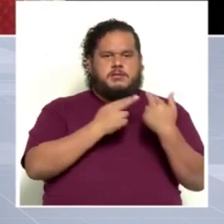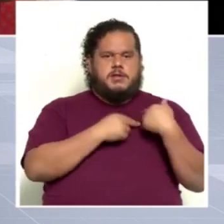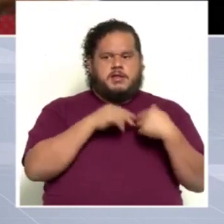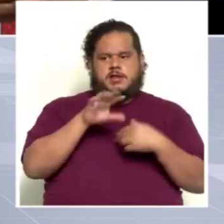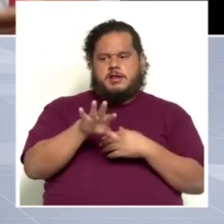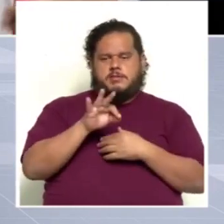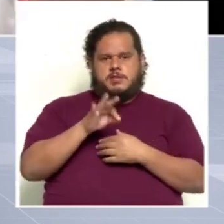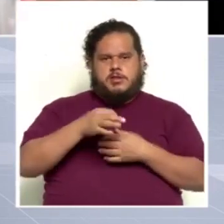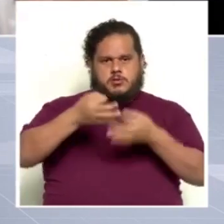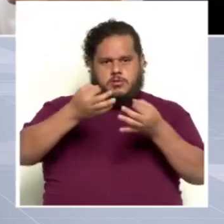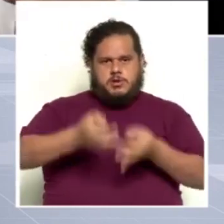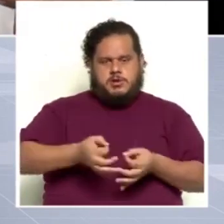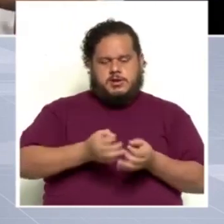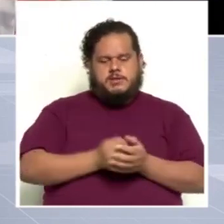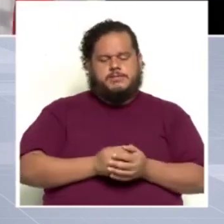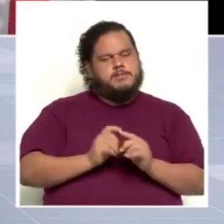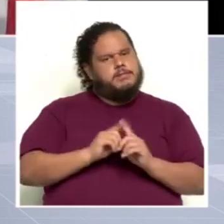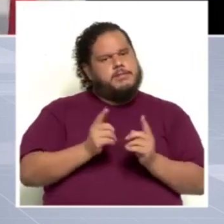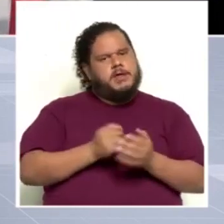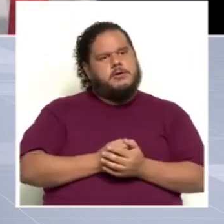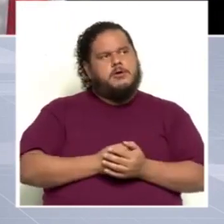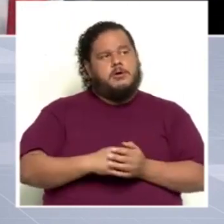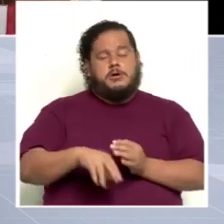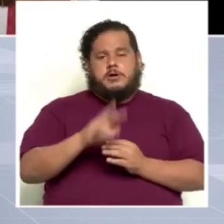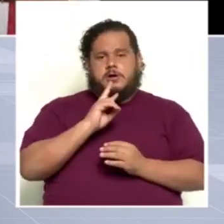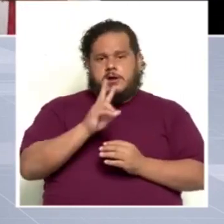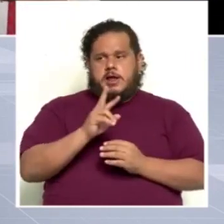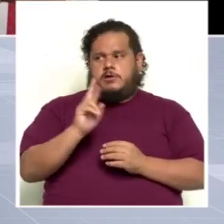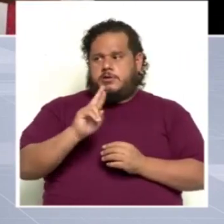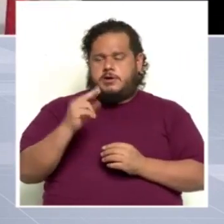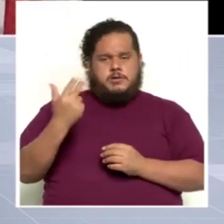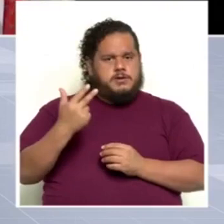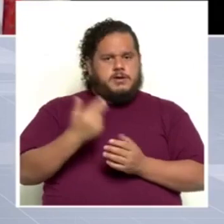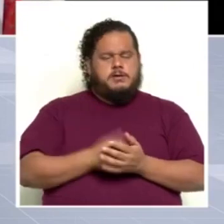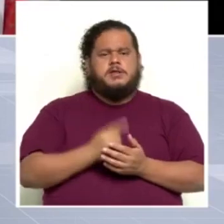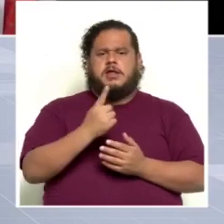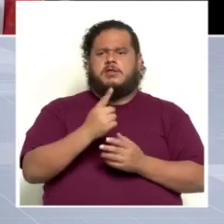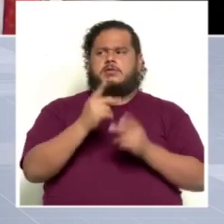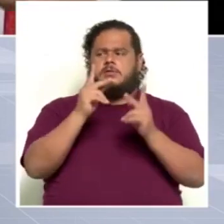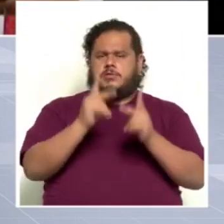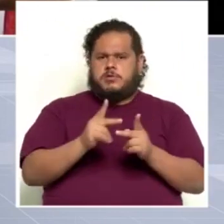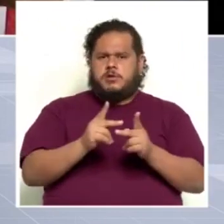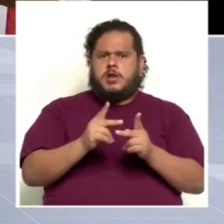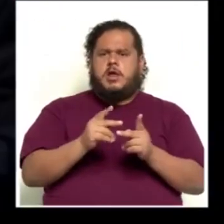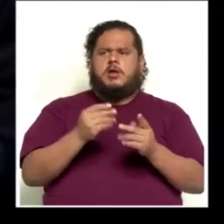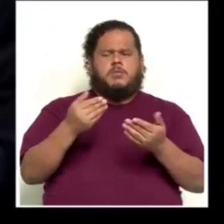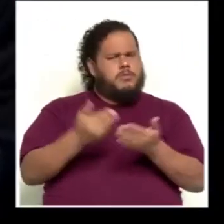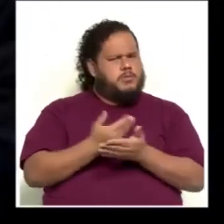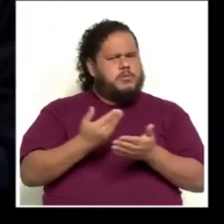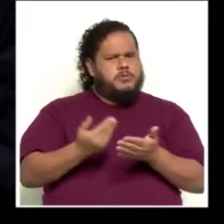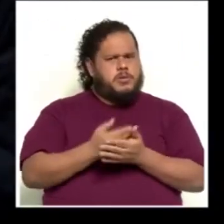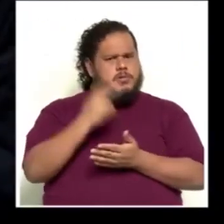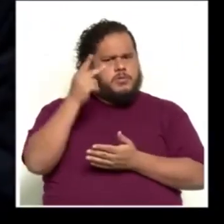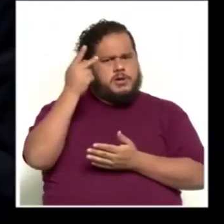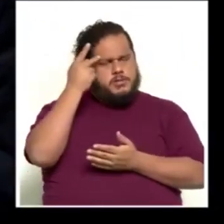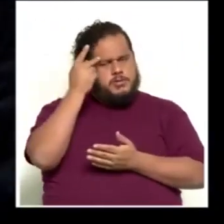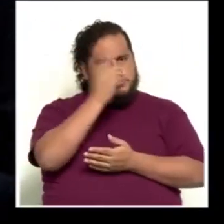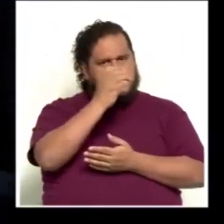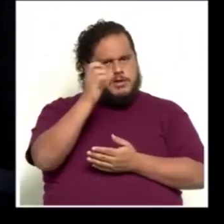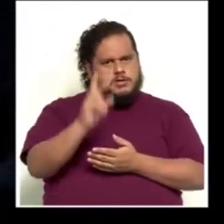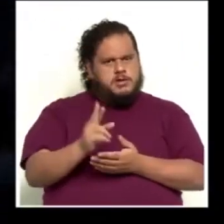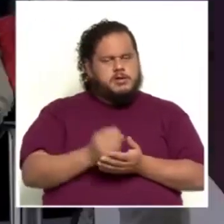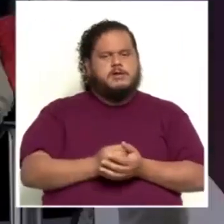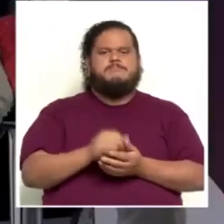invitación original. Pero en realidad, don Rodrigo Chávez es un personaje muy nuevo en la política